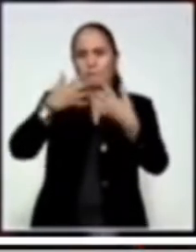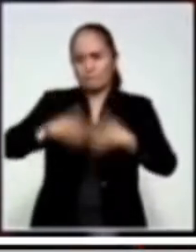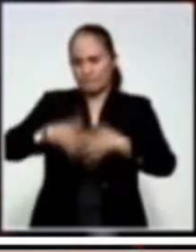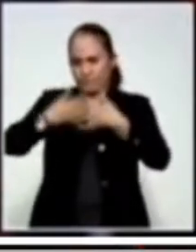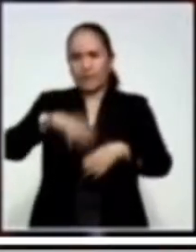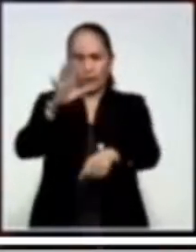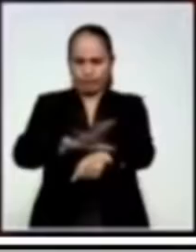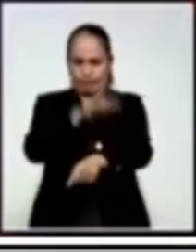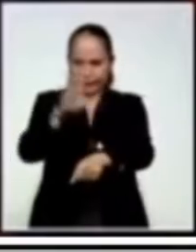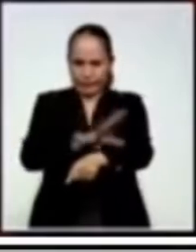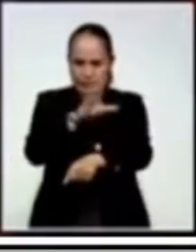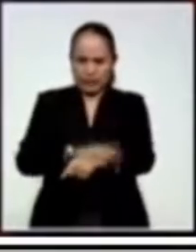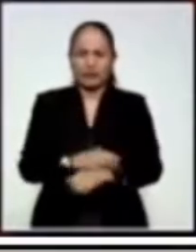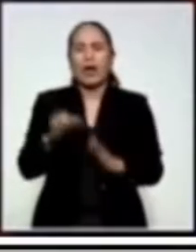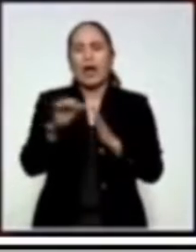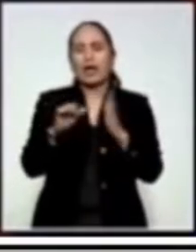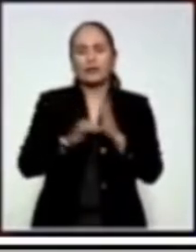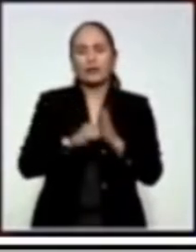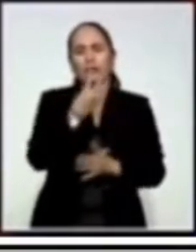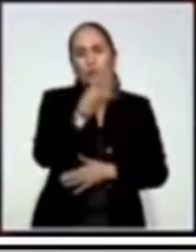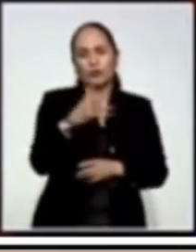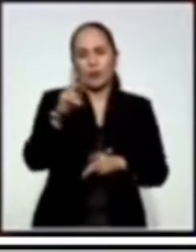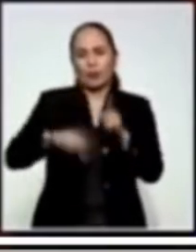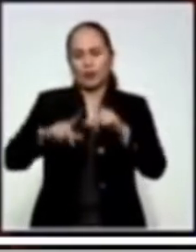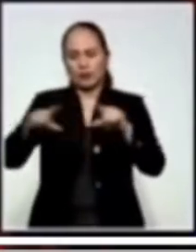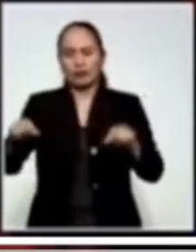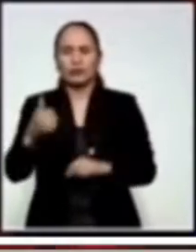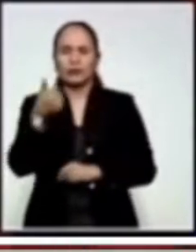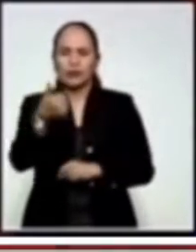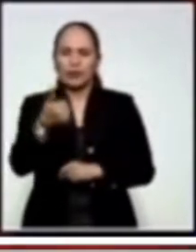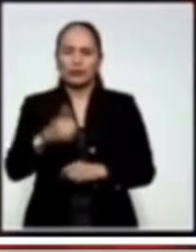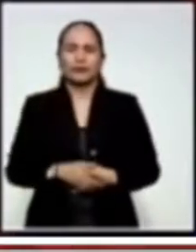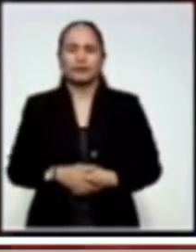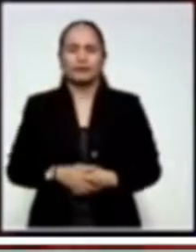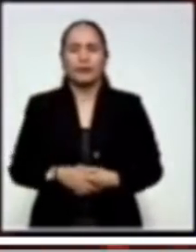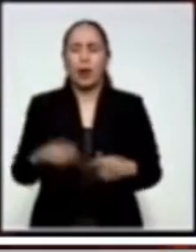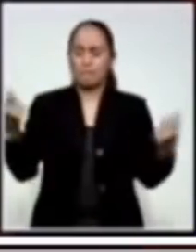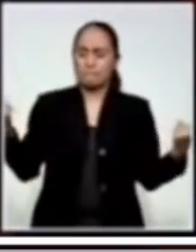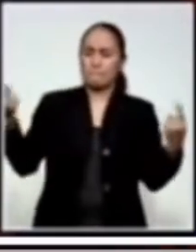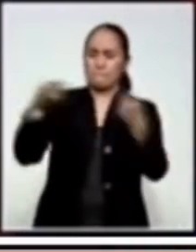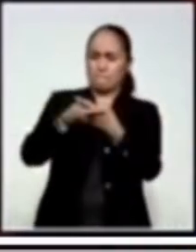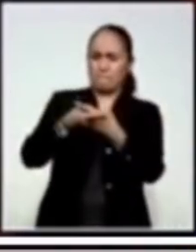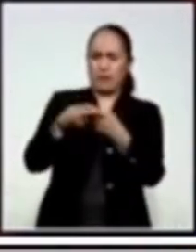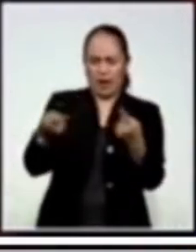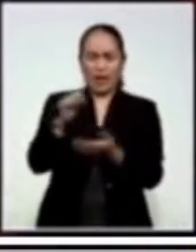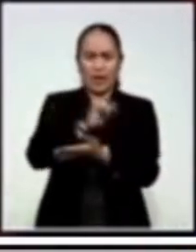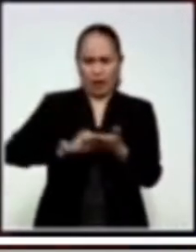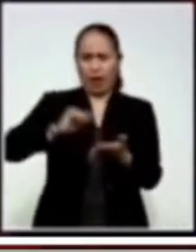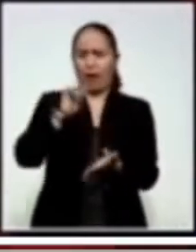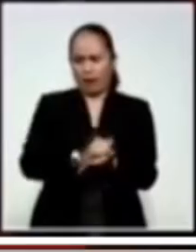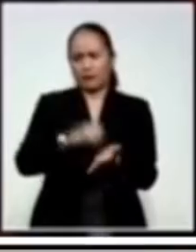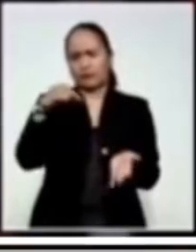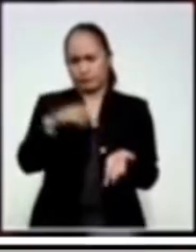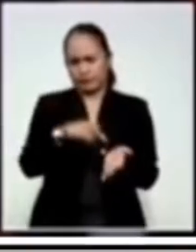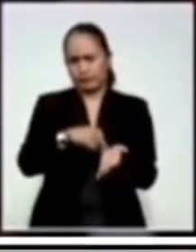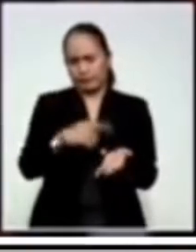voto del artículo 4, fracción 6, bueno, que no era contrario a como está en el acta. Y mencionaba,